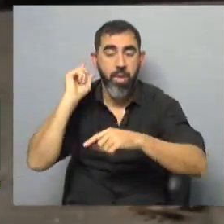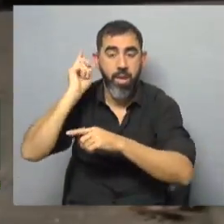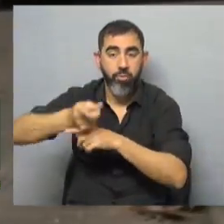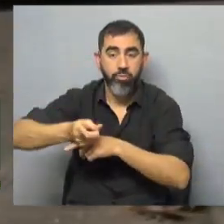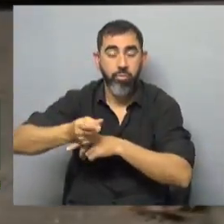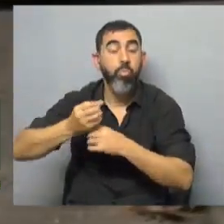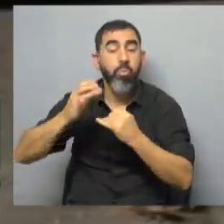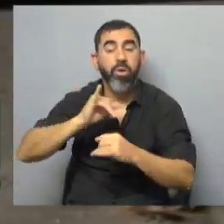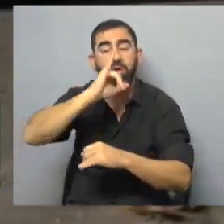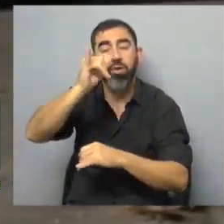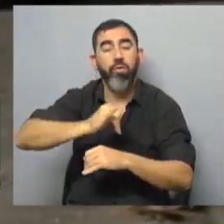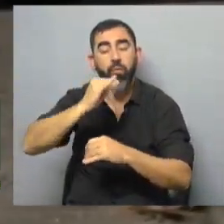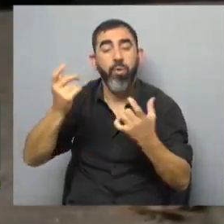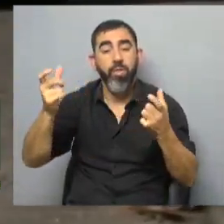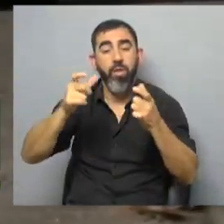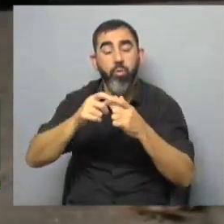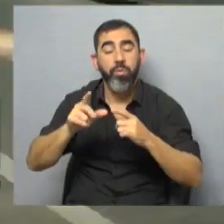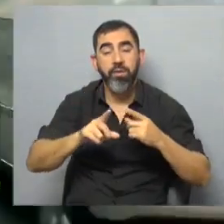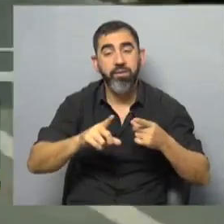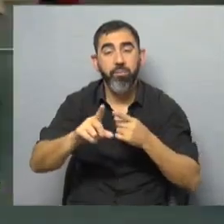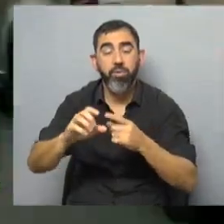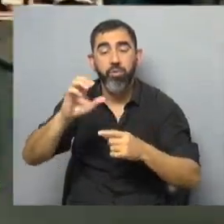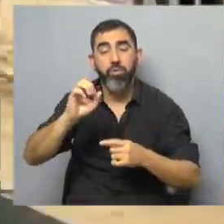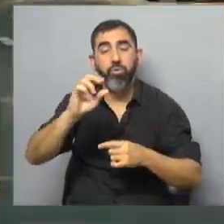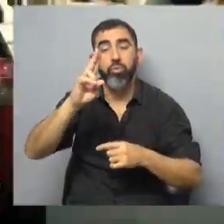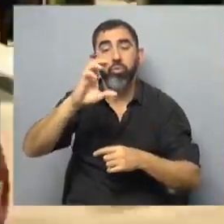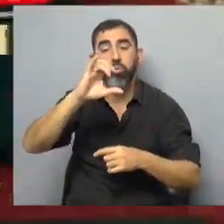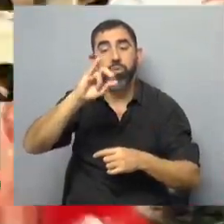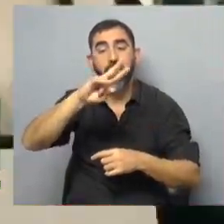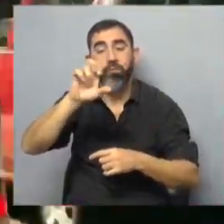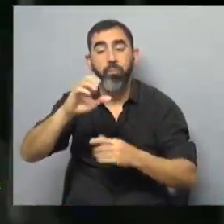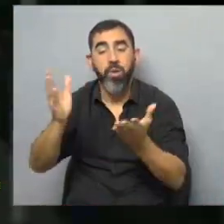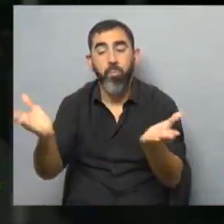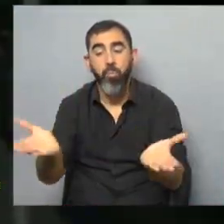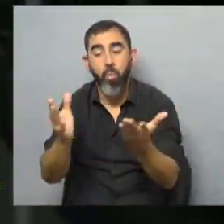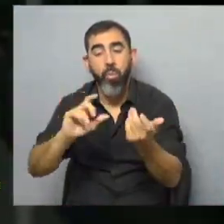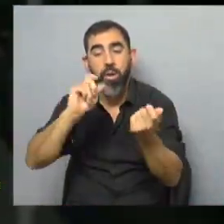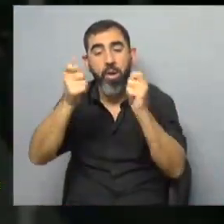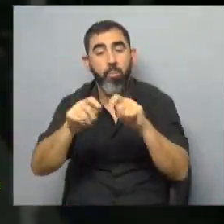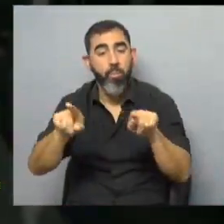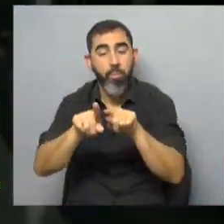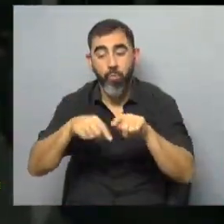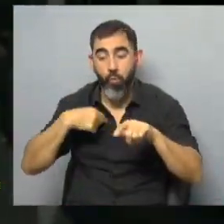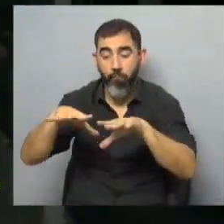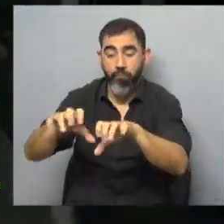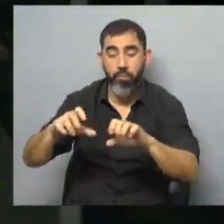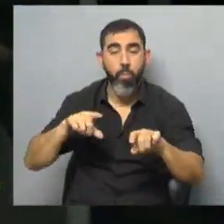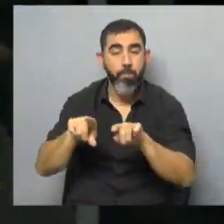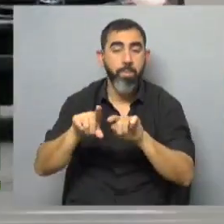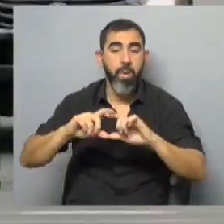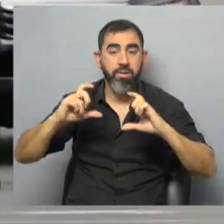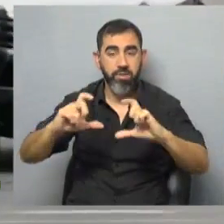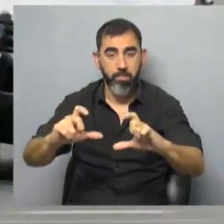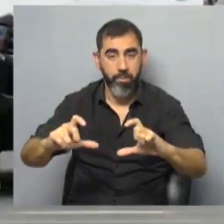tomó en base a un informe de la Comisión de Seguimiento del SUSIBE con el propósito de promover el traslado al lugar de residencia. La gestión,